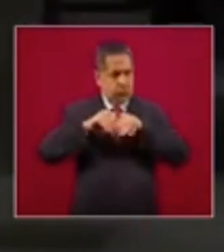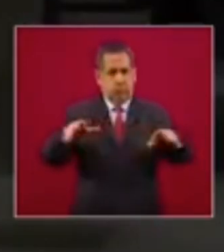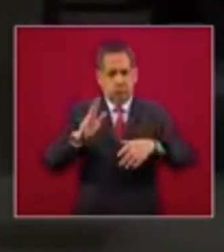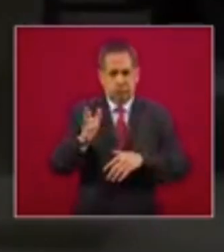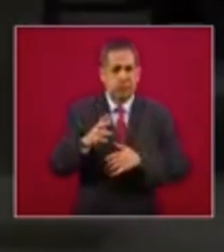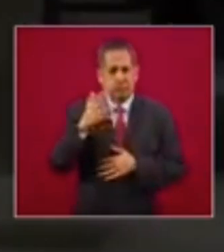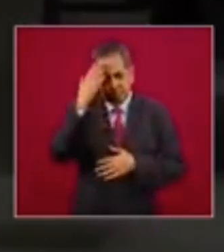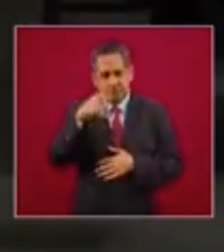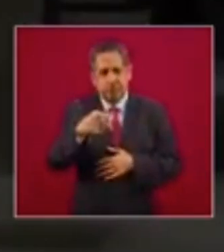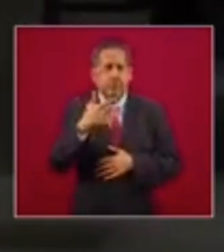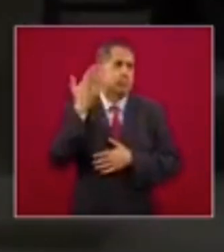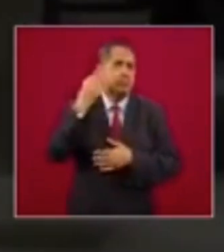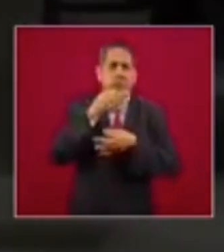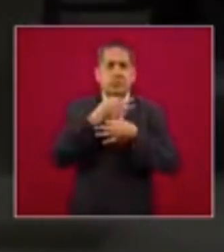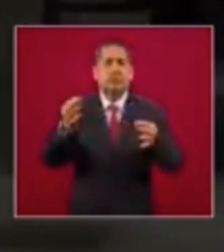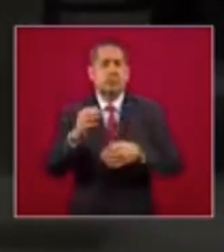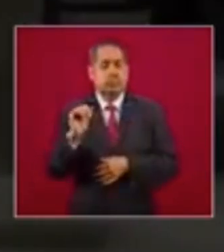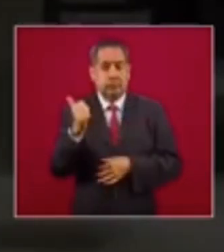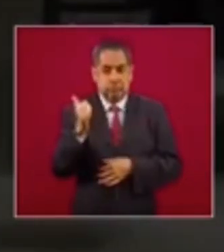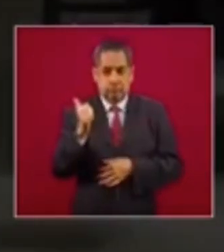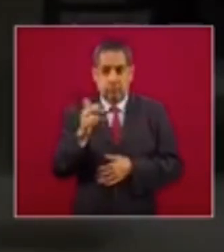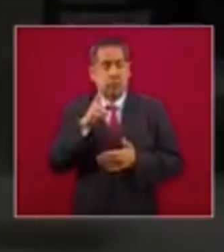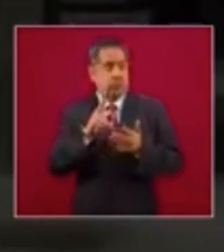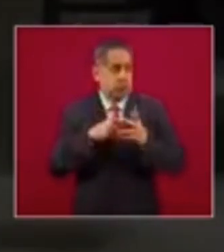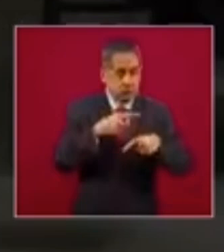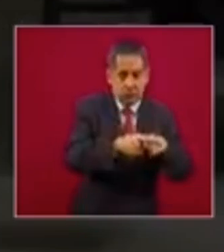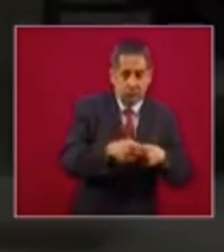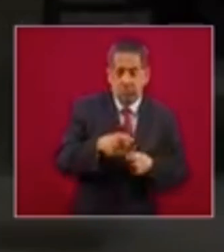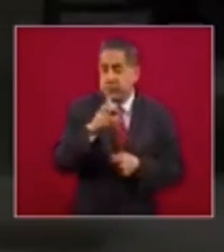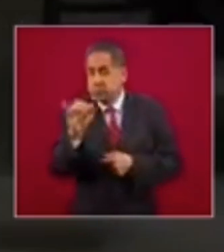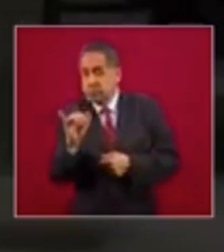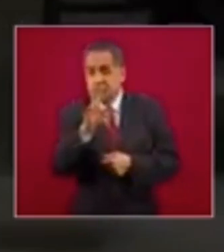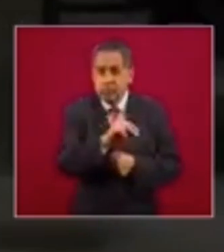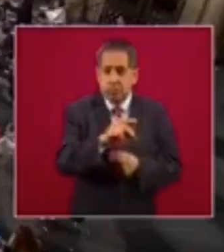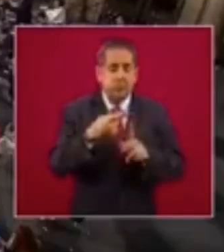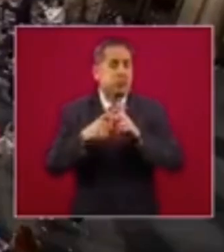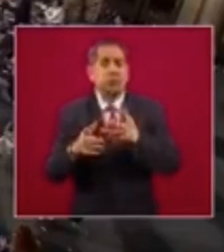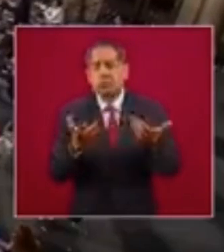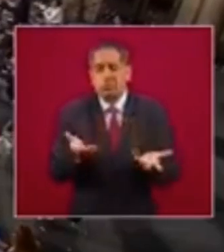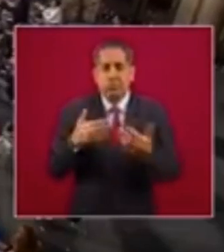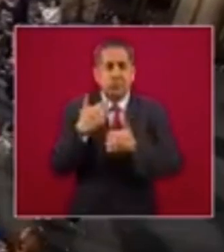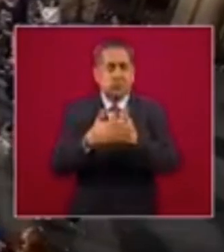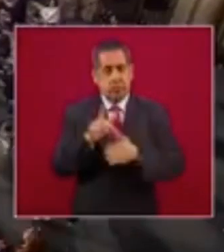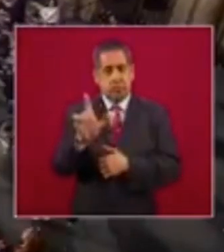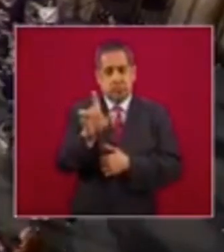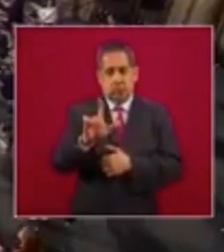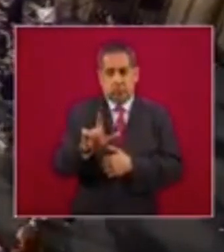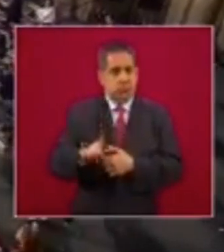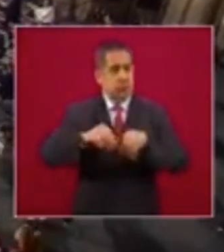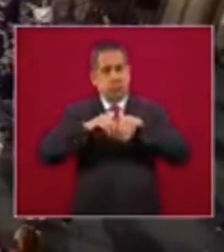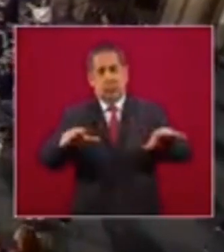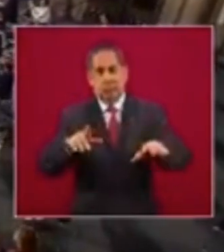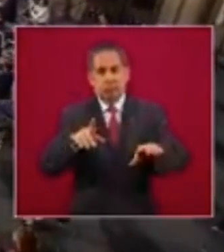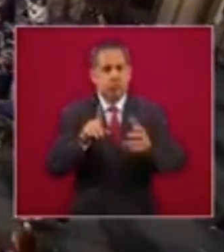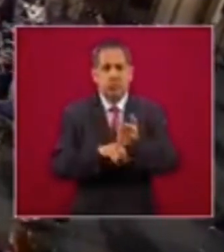que en agosto, pero hay dudas si se regresa o no a partir del próximo lunes, si regresan los trabajadores de